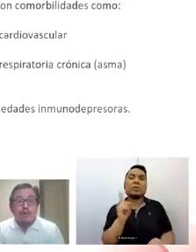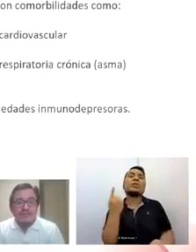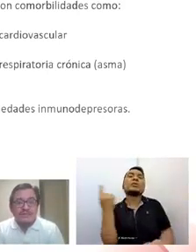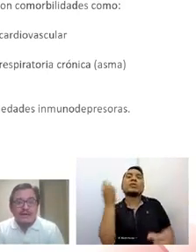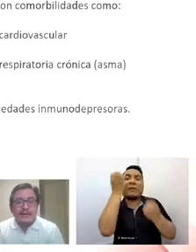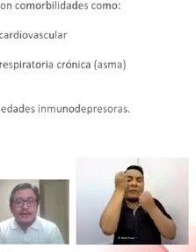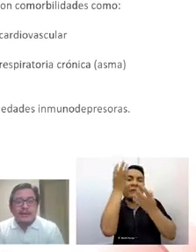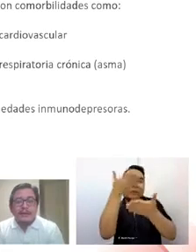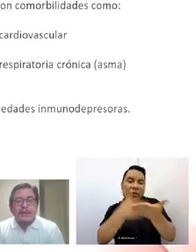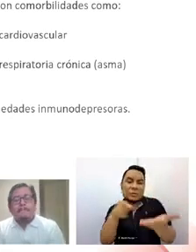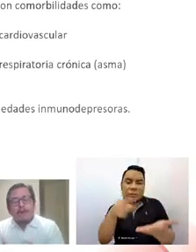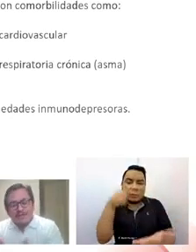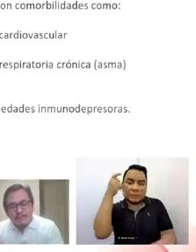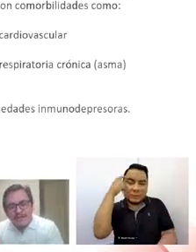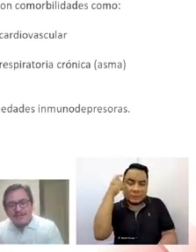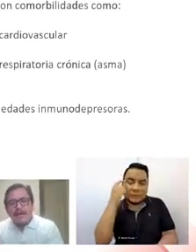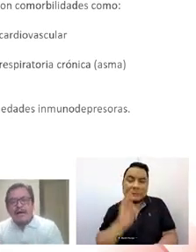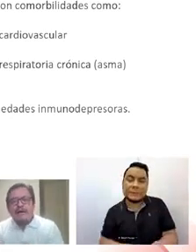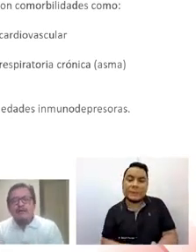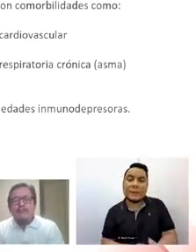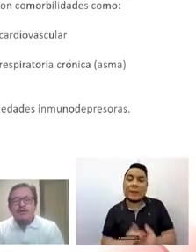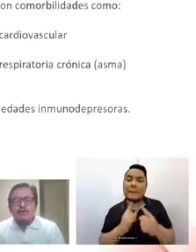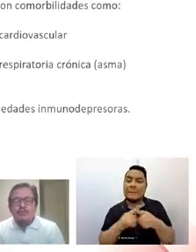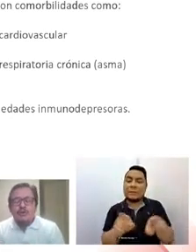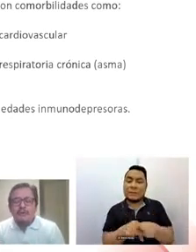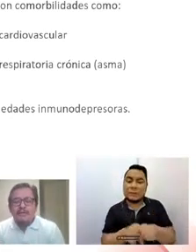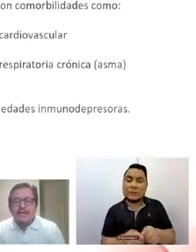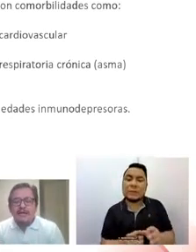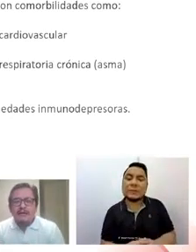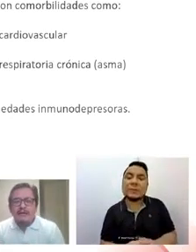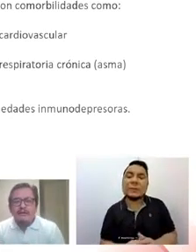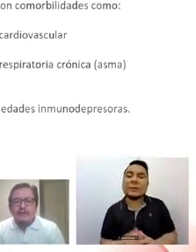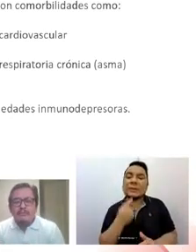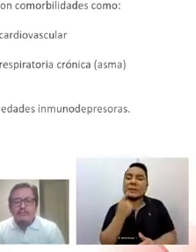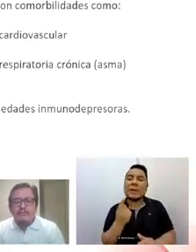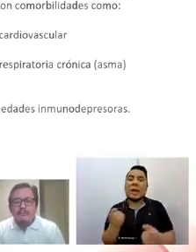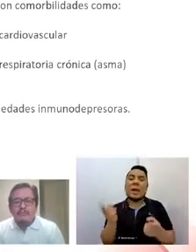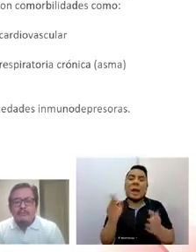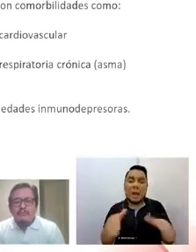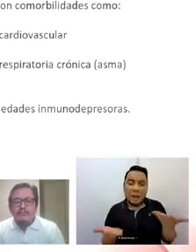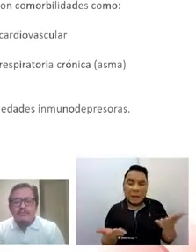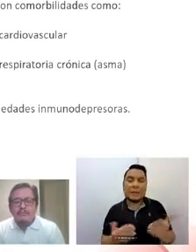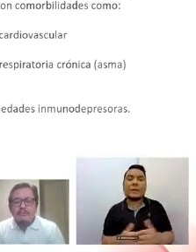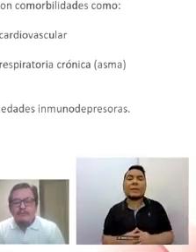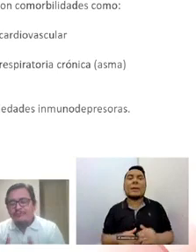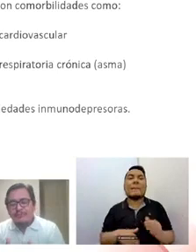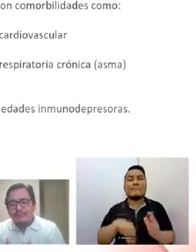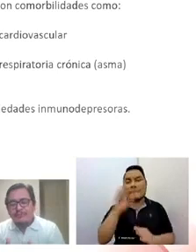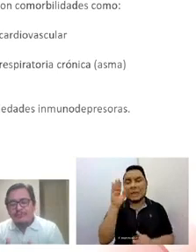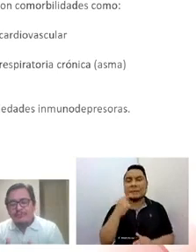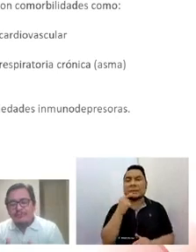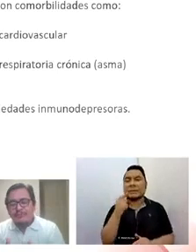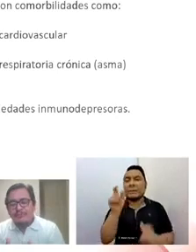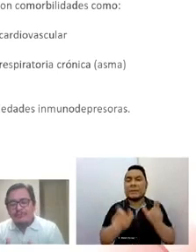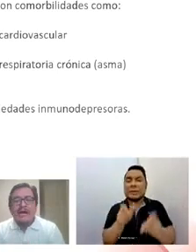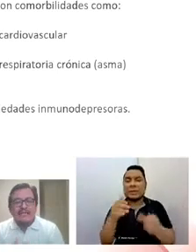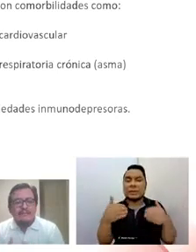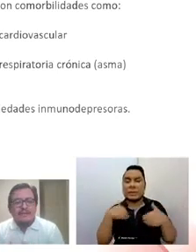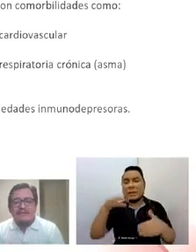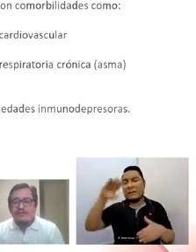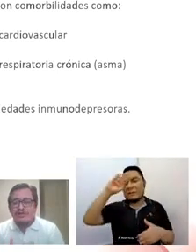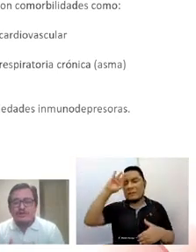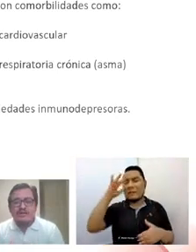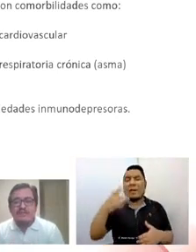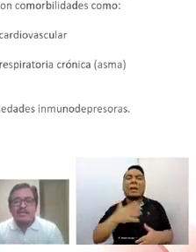que hay que tomarlas en cuenta. Pero también hay una mayor probabilidad de personas que tienen enfermedades